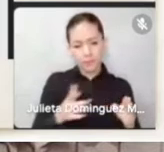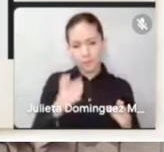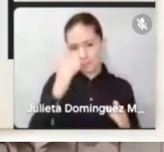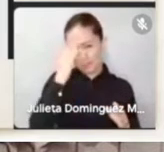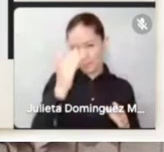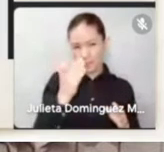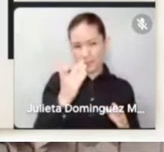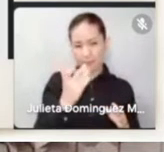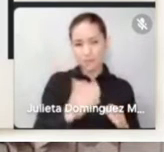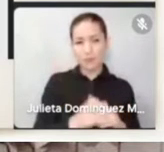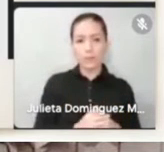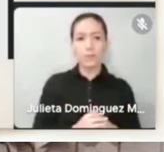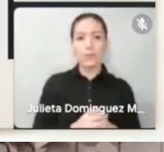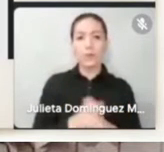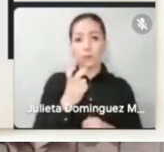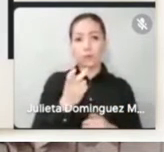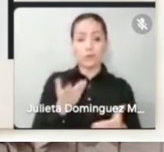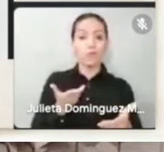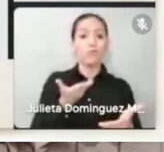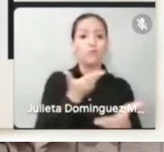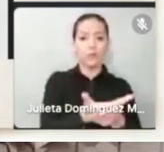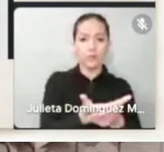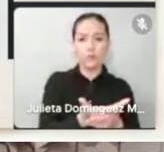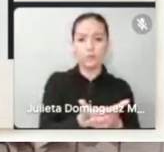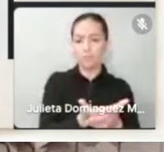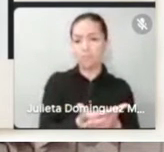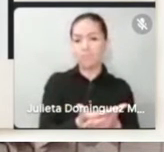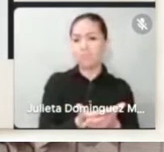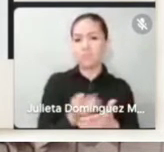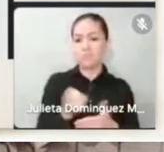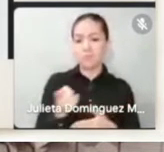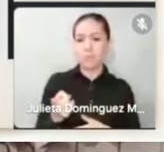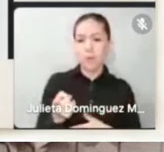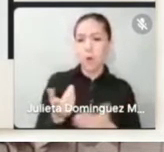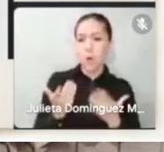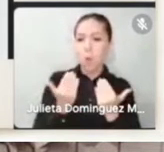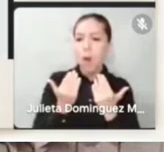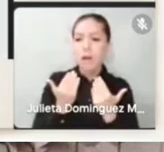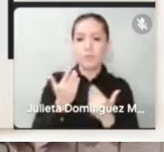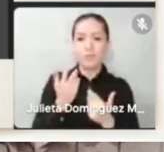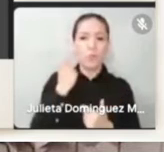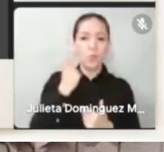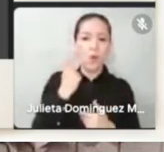reflexión, por lo que se propone calificar como infundado este motivo de agravio.